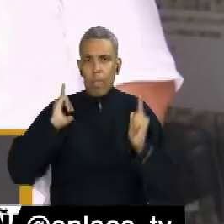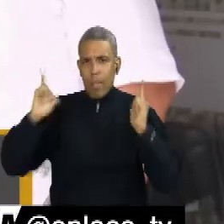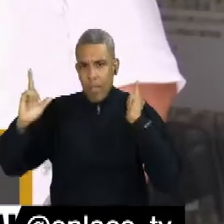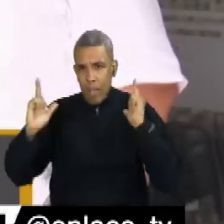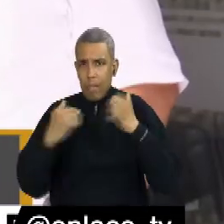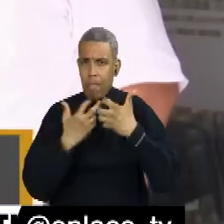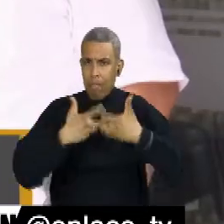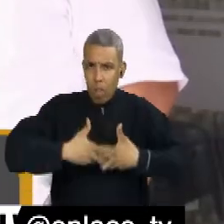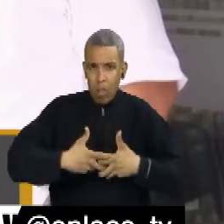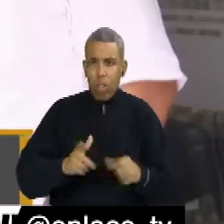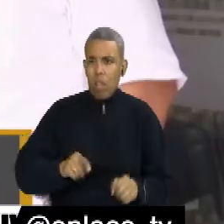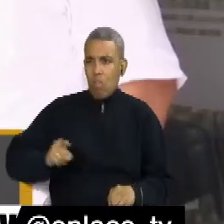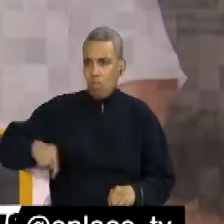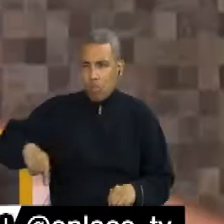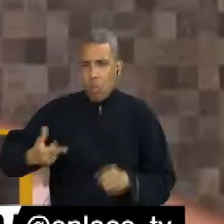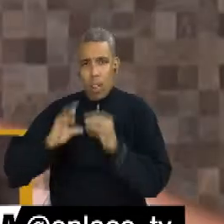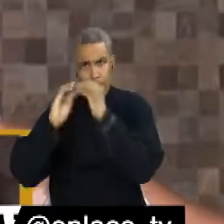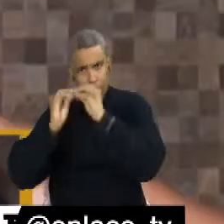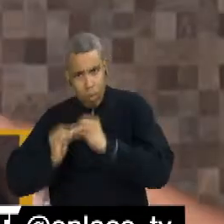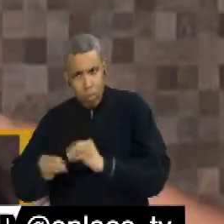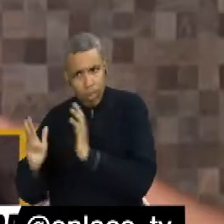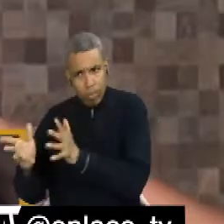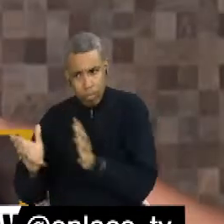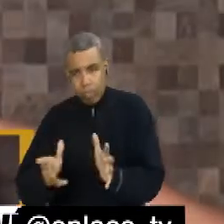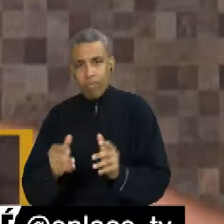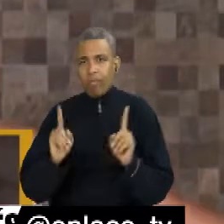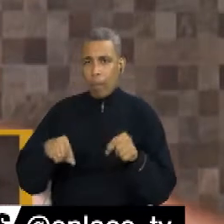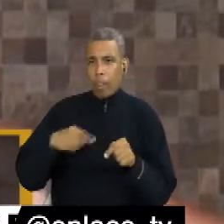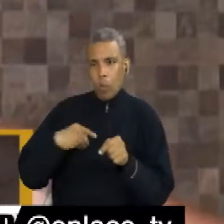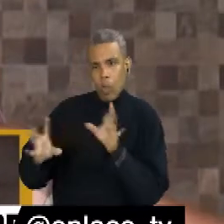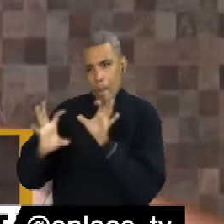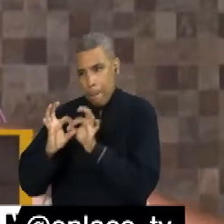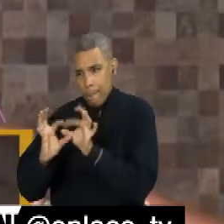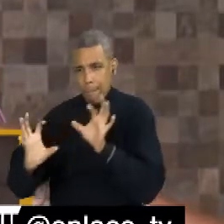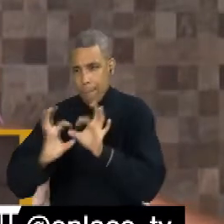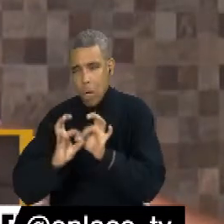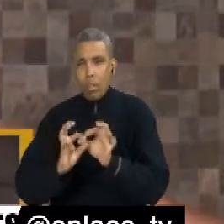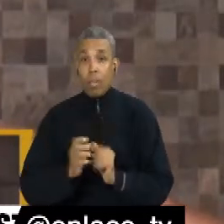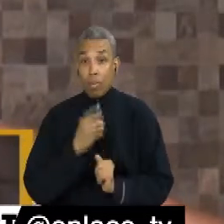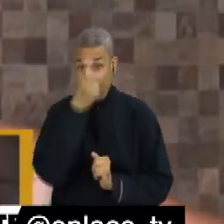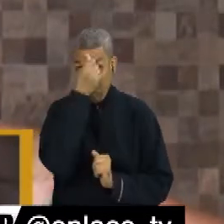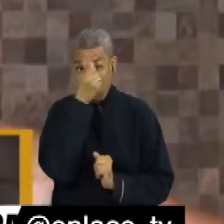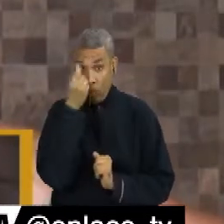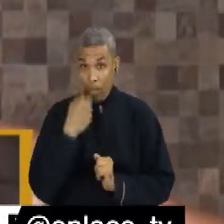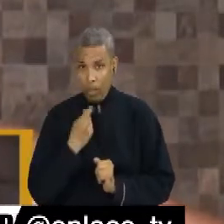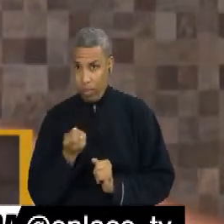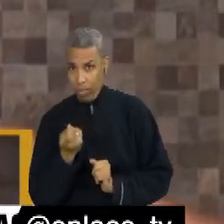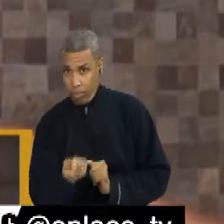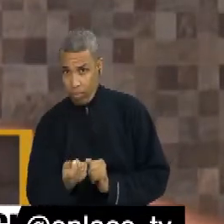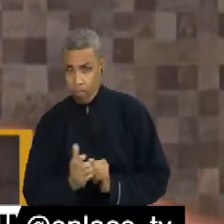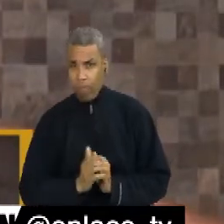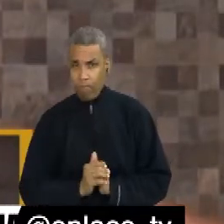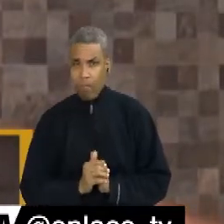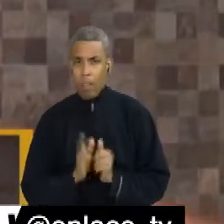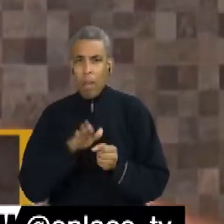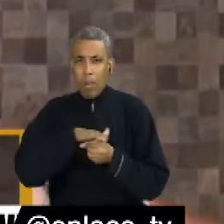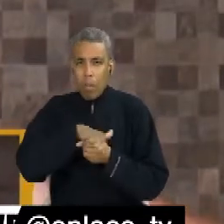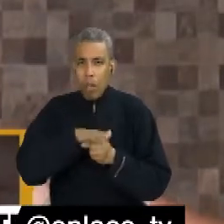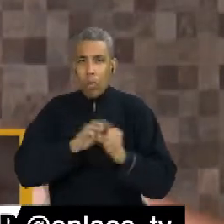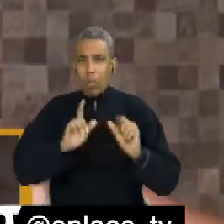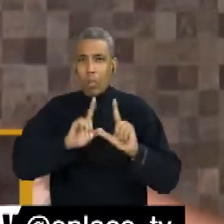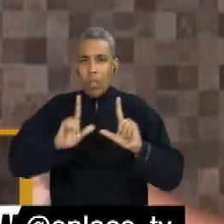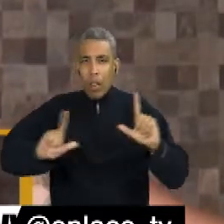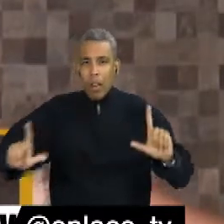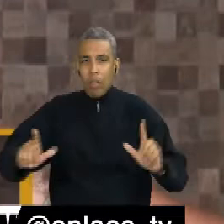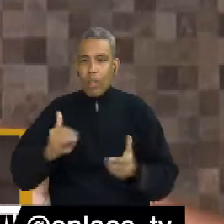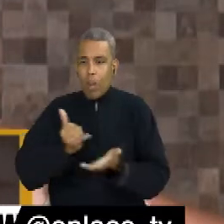y escuelas de formación de la ciudad. Este domingo también le hacemos la invitación a la comunidad de Barranca y a la comunidad de Alba Libertad a la posesión de la